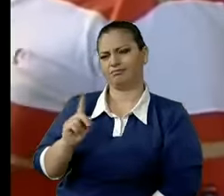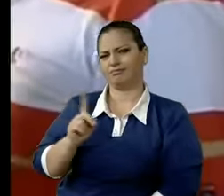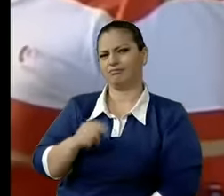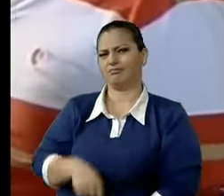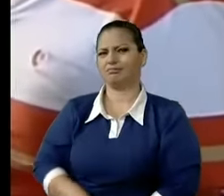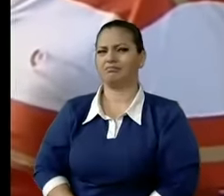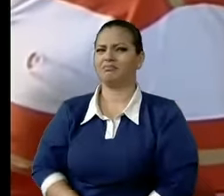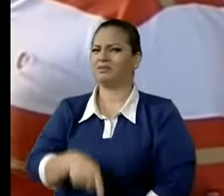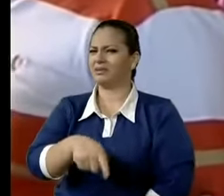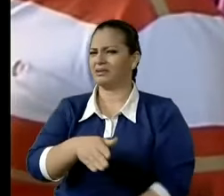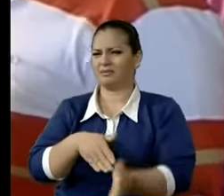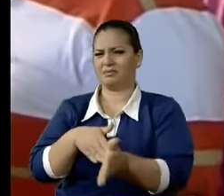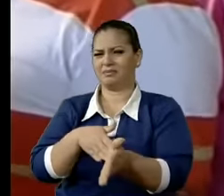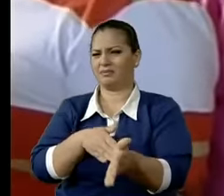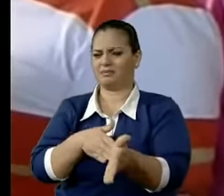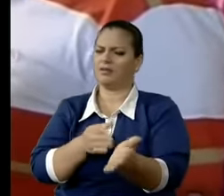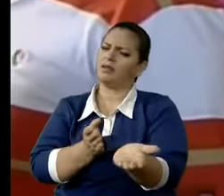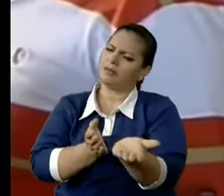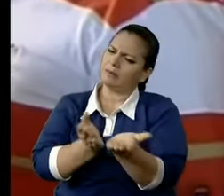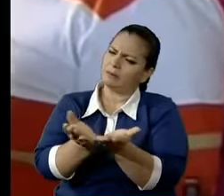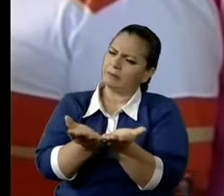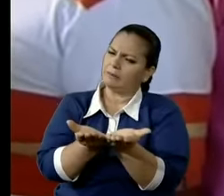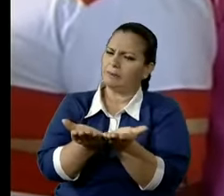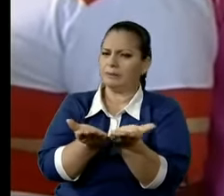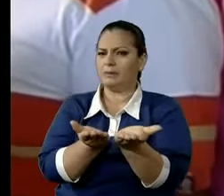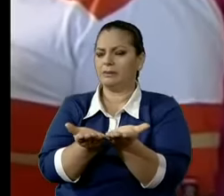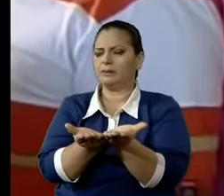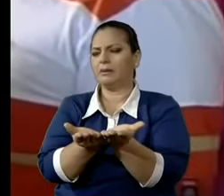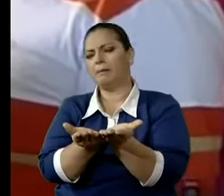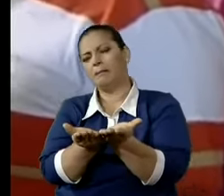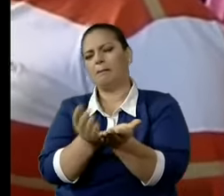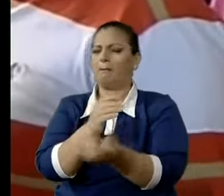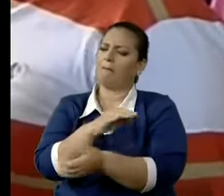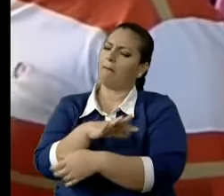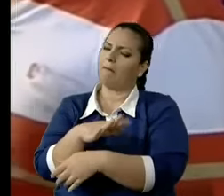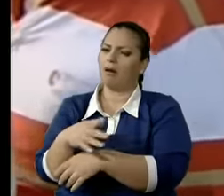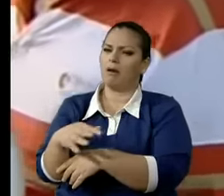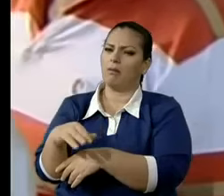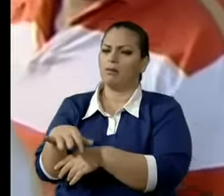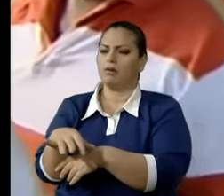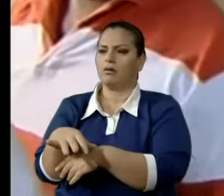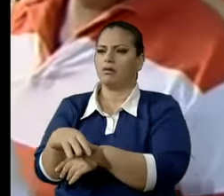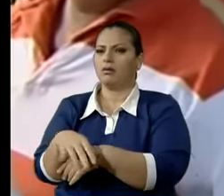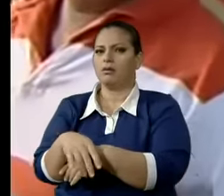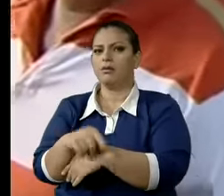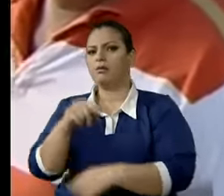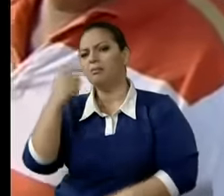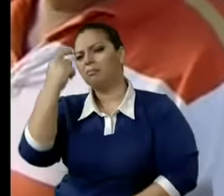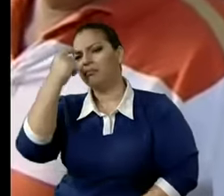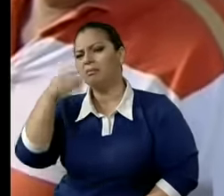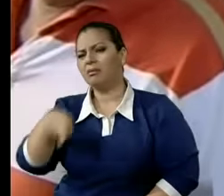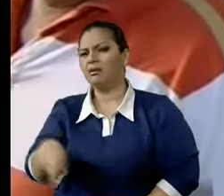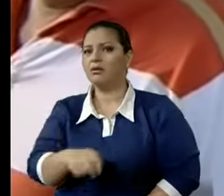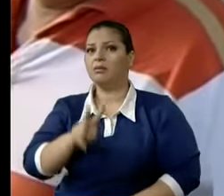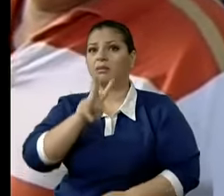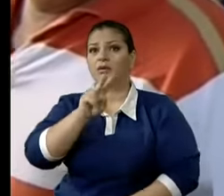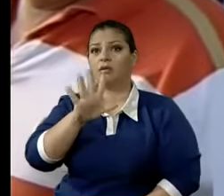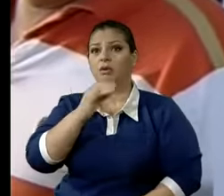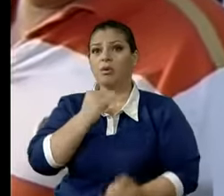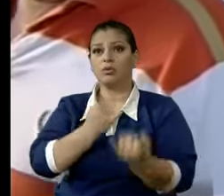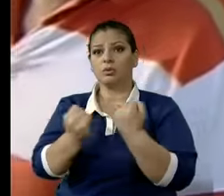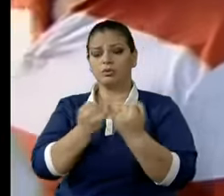servicio no está mal. Es que el incremento del costo no justifica el servicio actual ni ninguna otra cosa.